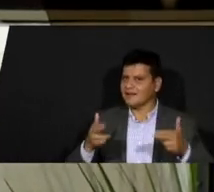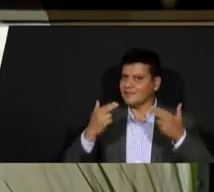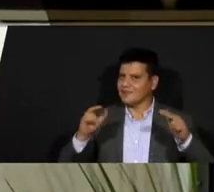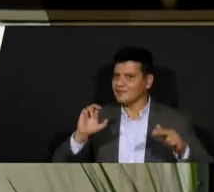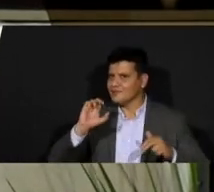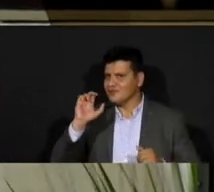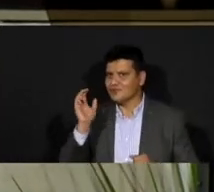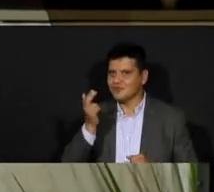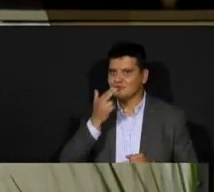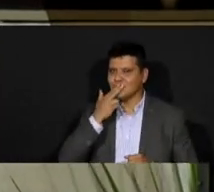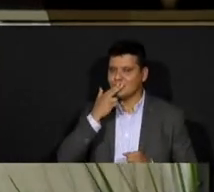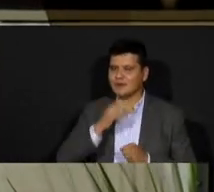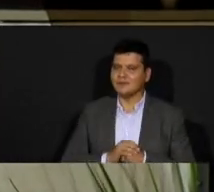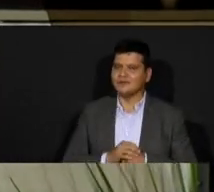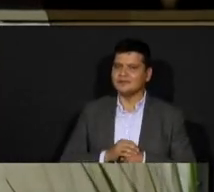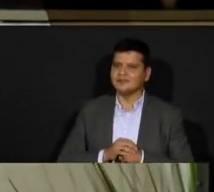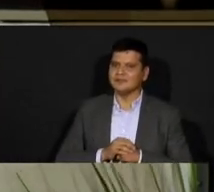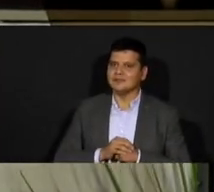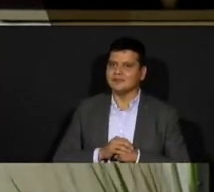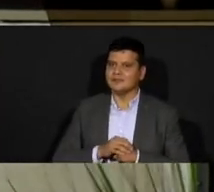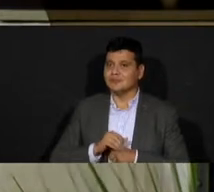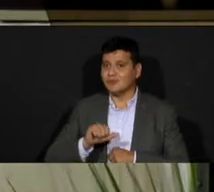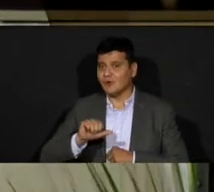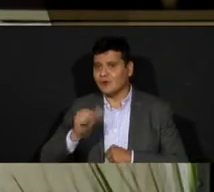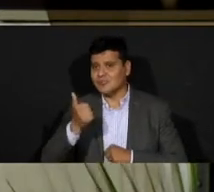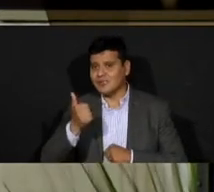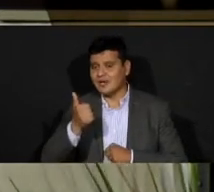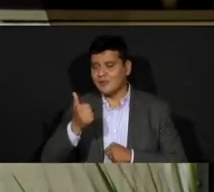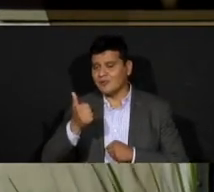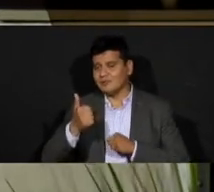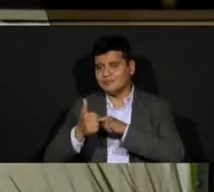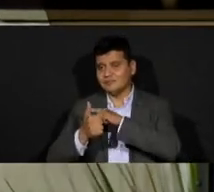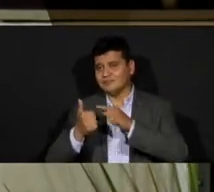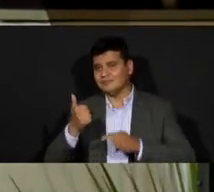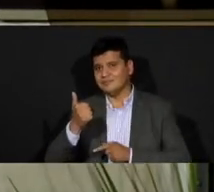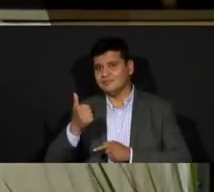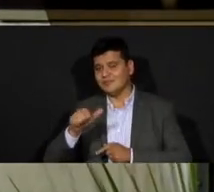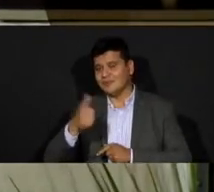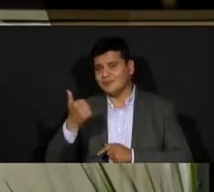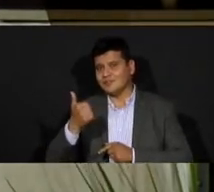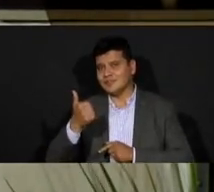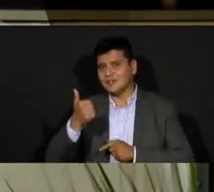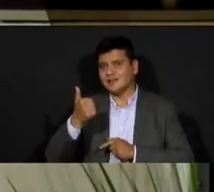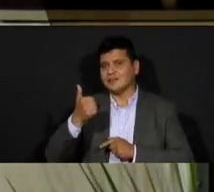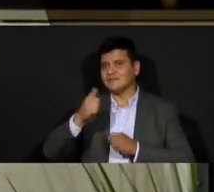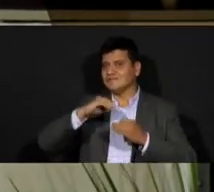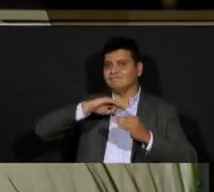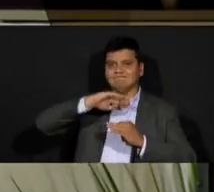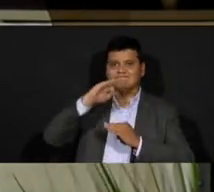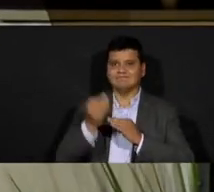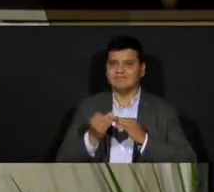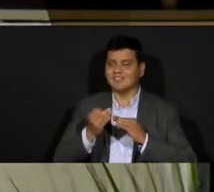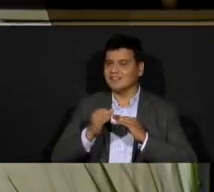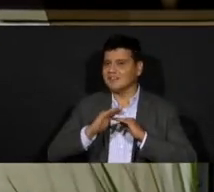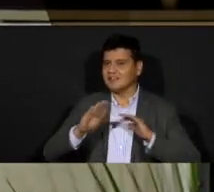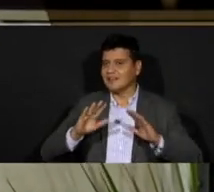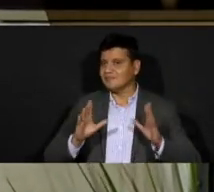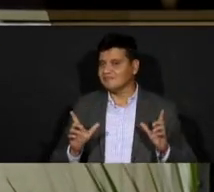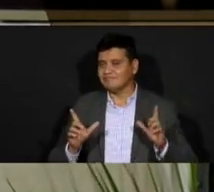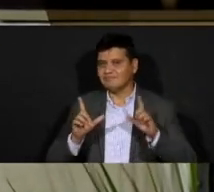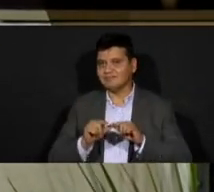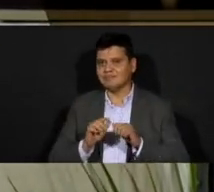Décimo primero, clausura de la sesión. En Ciudad Juárez, Chihuahua, a 8 de septiembre de